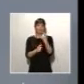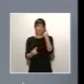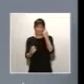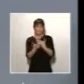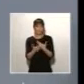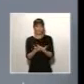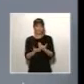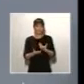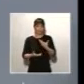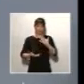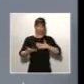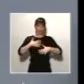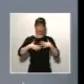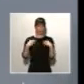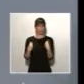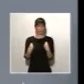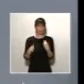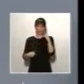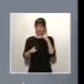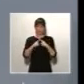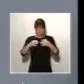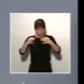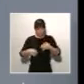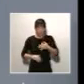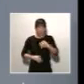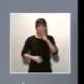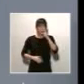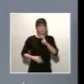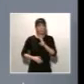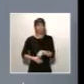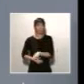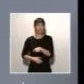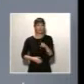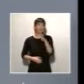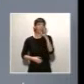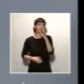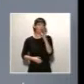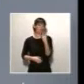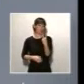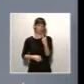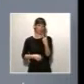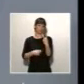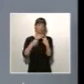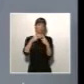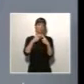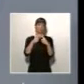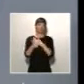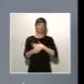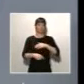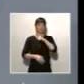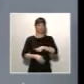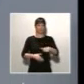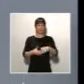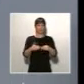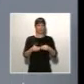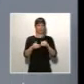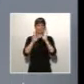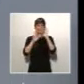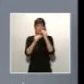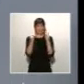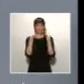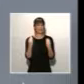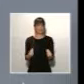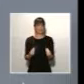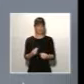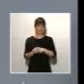saber si realmente son efectivos. Por dos motivos, el primero es porque queremos tratar a los pacientes de la mejor manera posible y el segundo